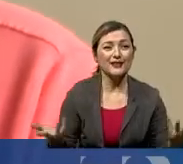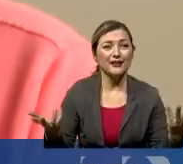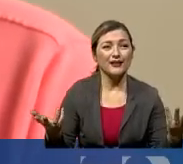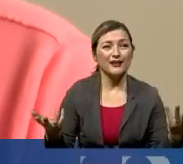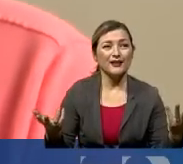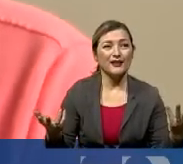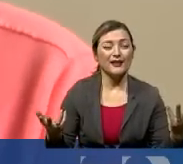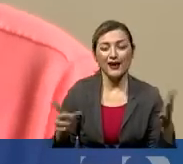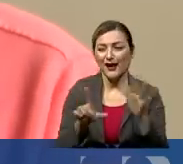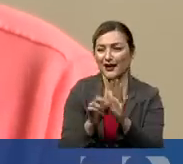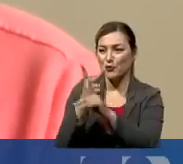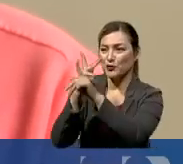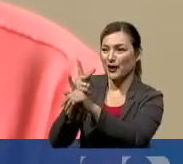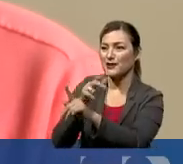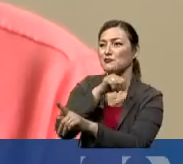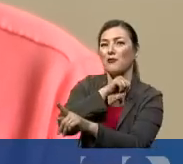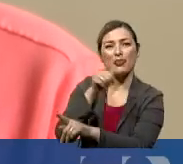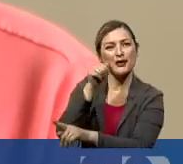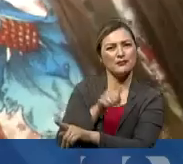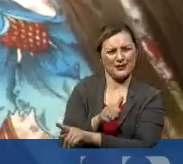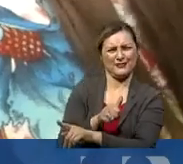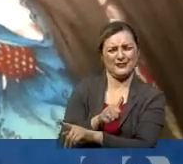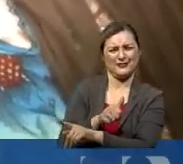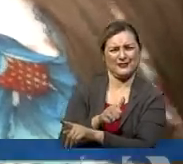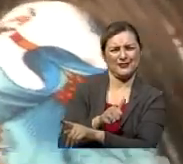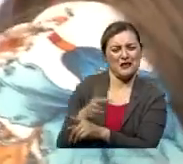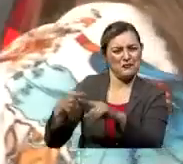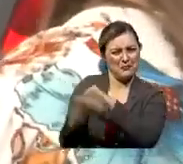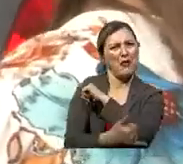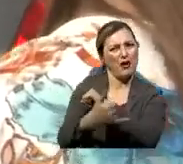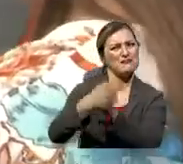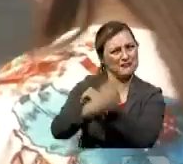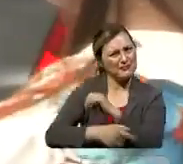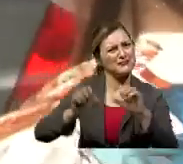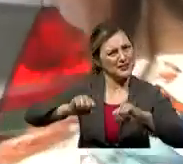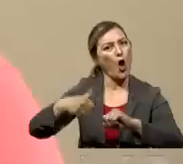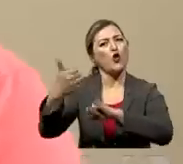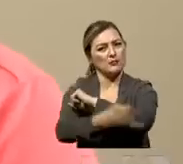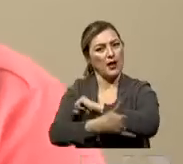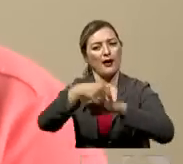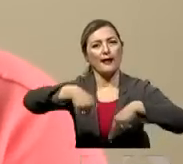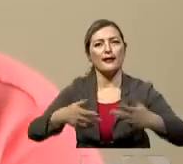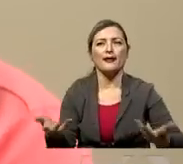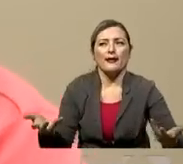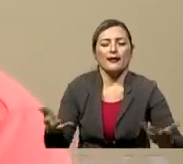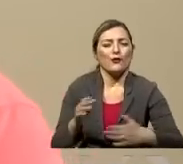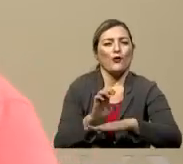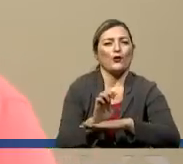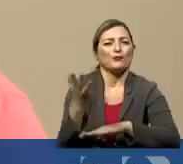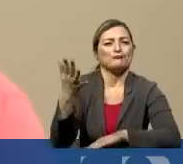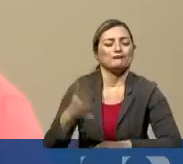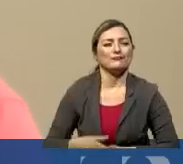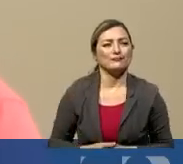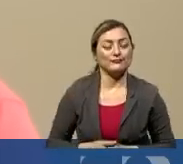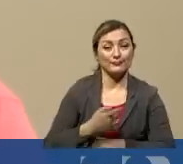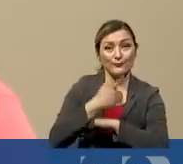delincuente, porque no imagino un país donde eso no sea un delito. Fabricio agrega que no es un caso aislado. El día que fuimos a la policía judicial